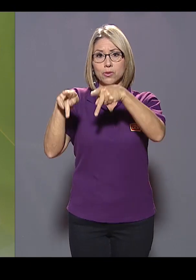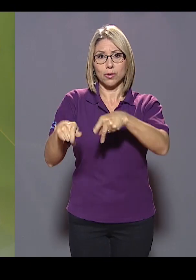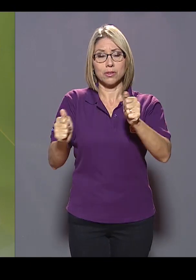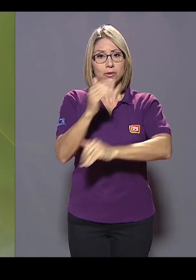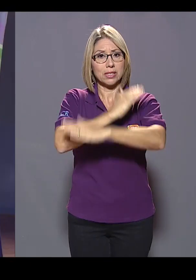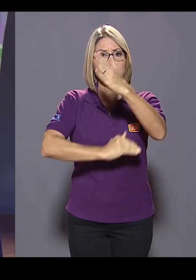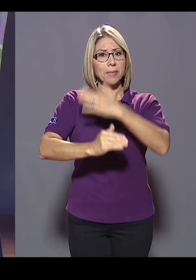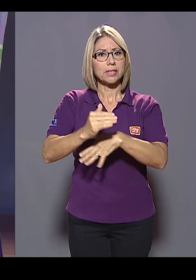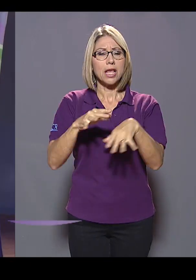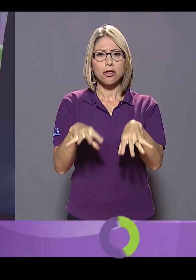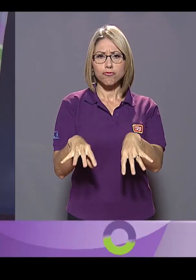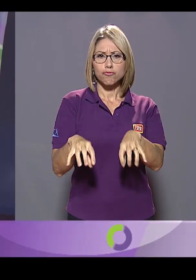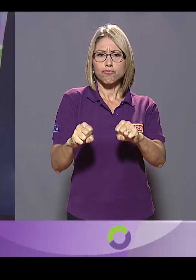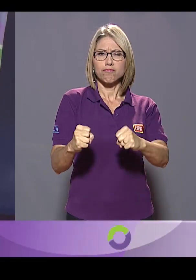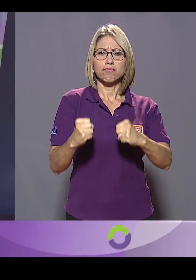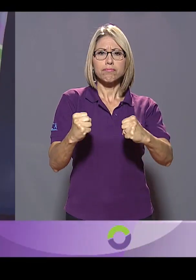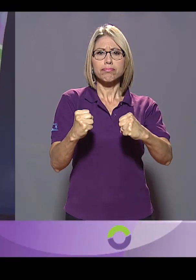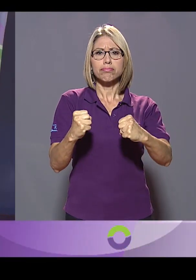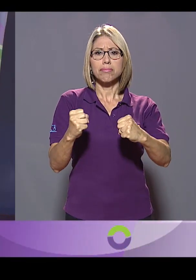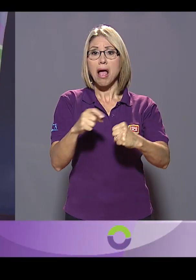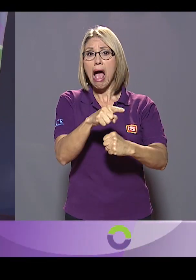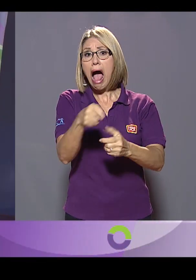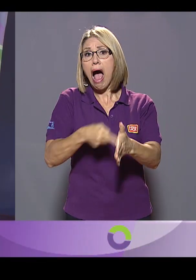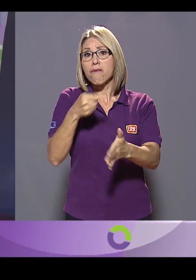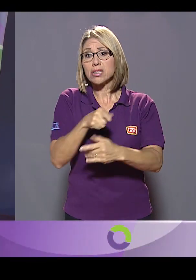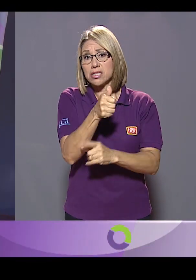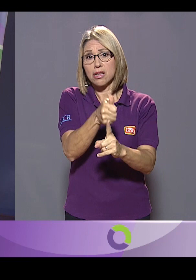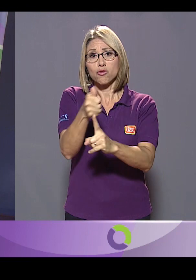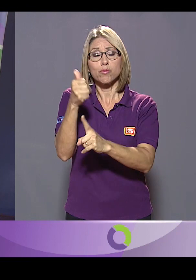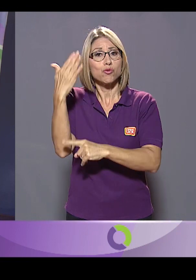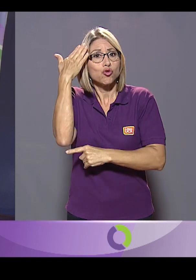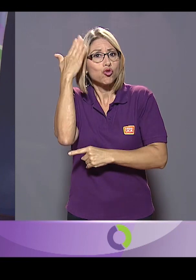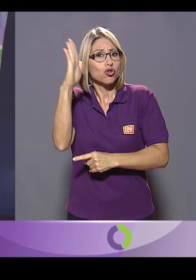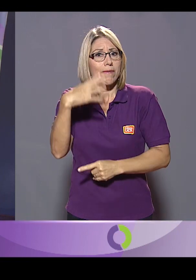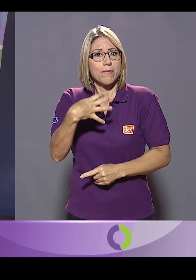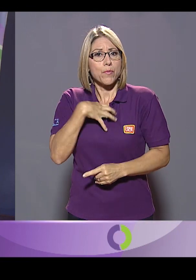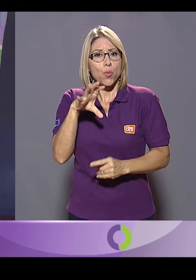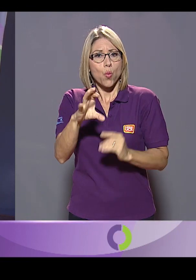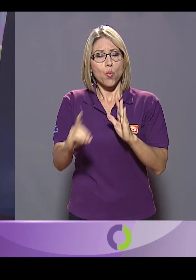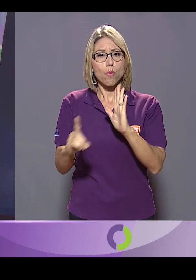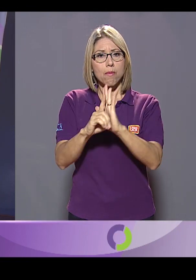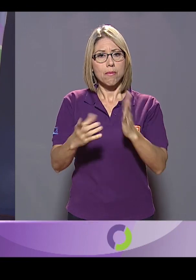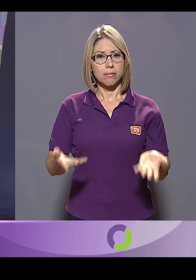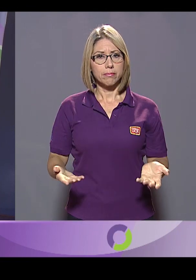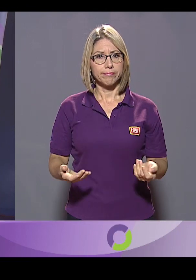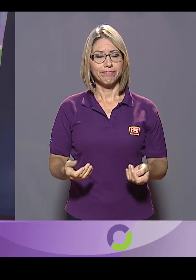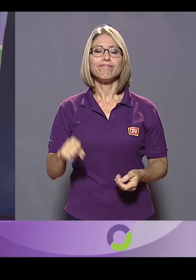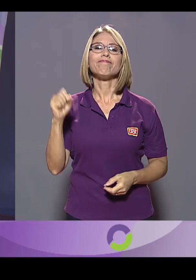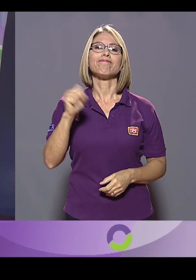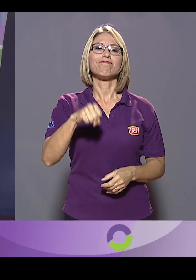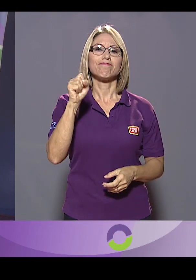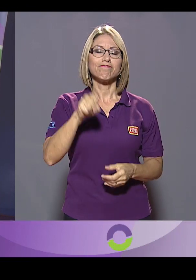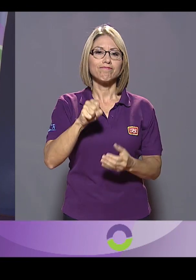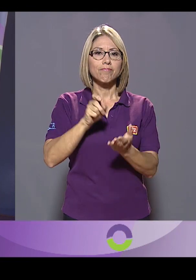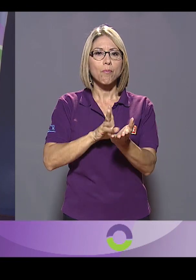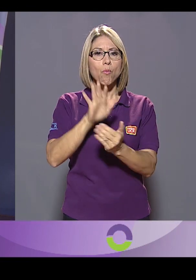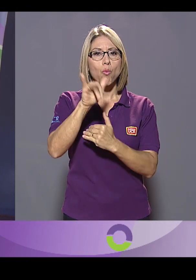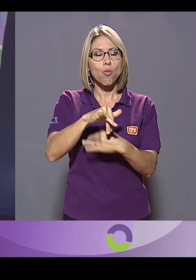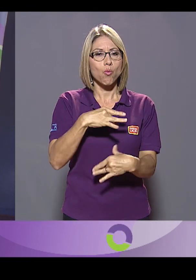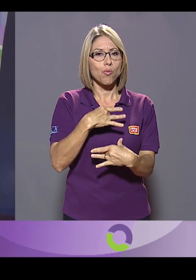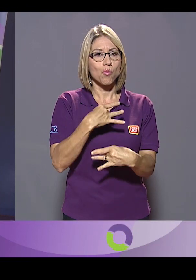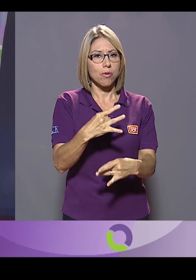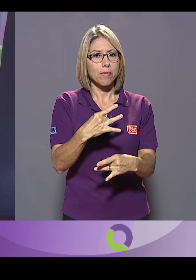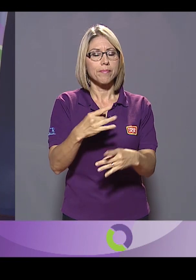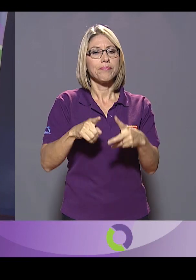de las personas con discapacidad que muchas veces desconocen sus propios derechos. Sí, es un proyecto interesante